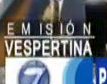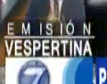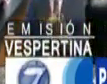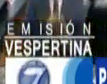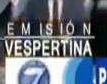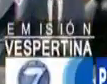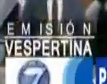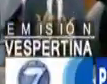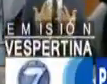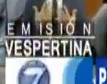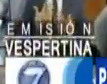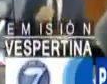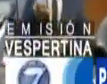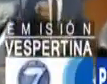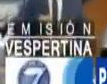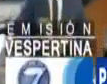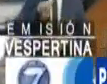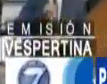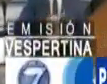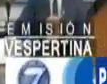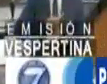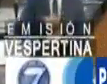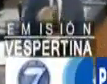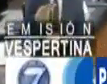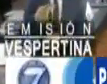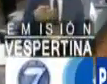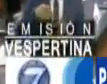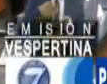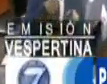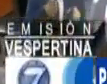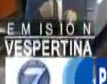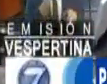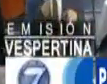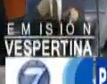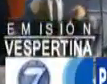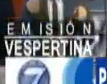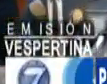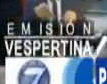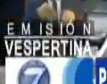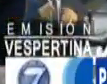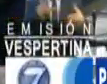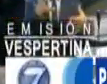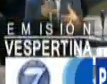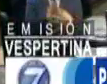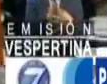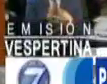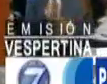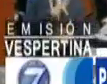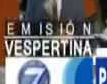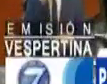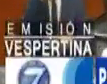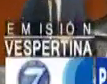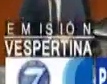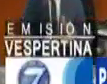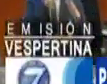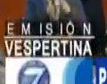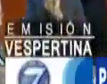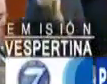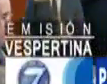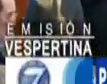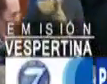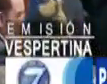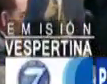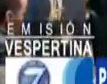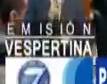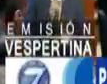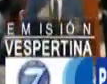unir nuestros caminos y nos dediquemos con el esfuerzo de quienes desean construir un futuro promisorio común.